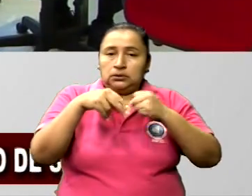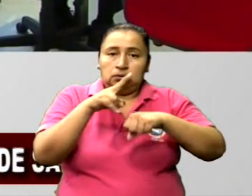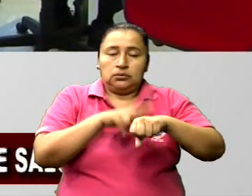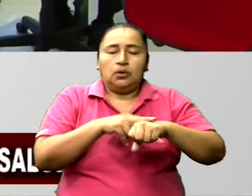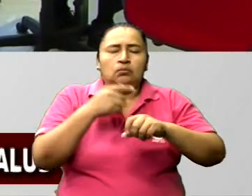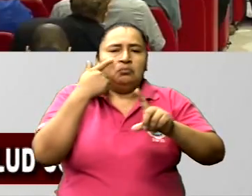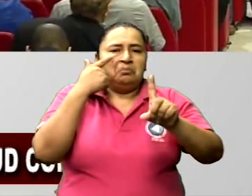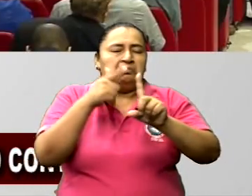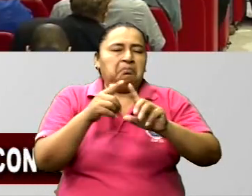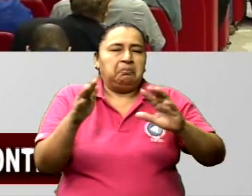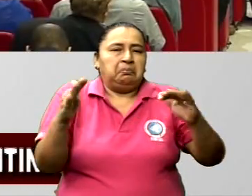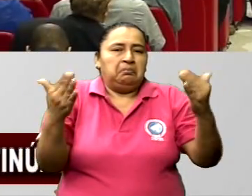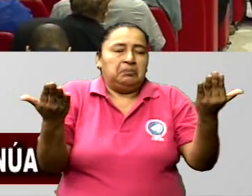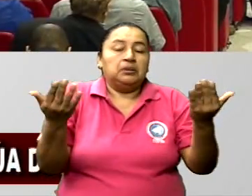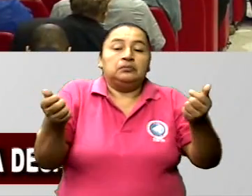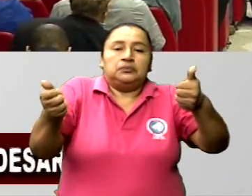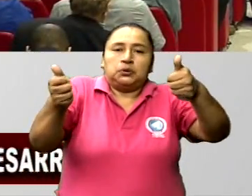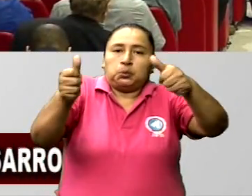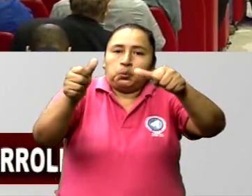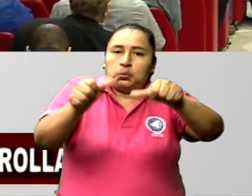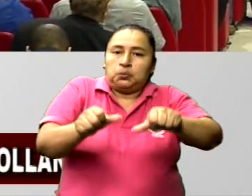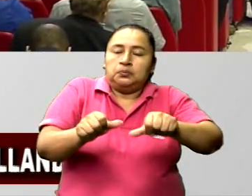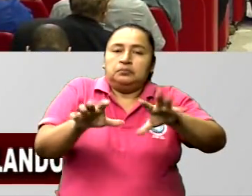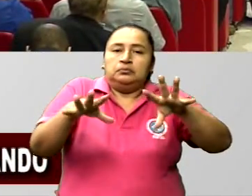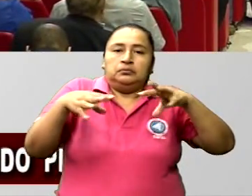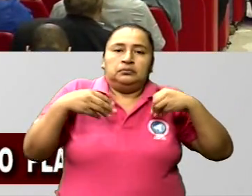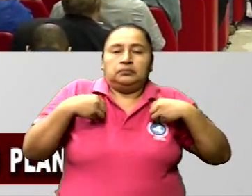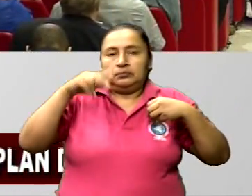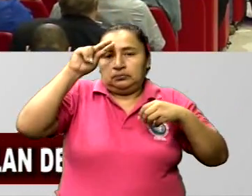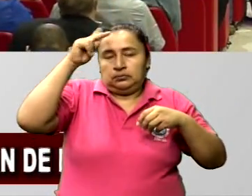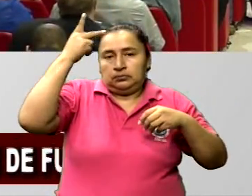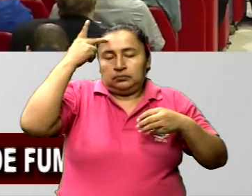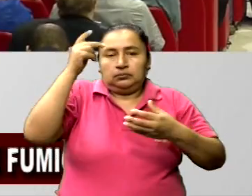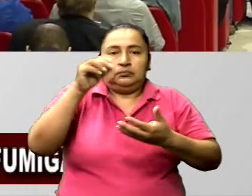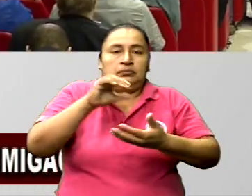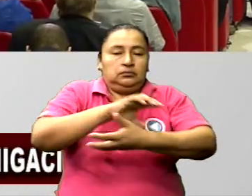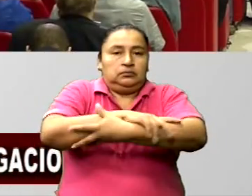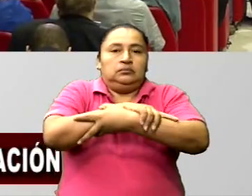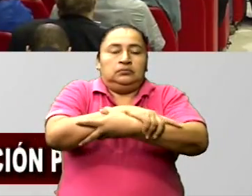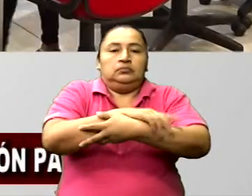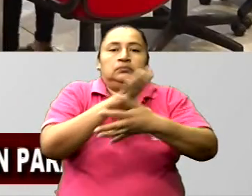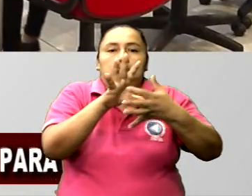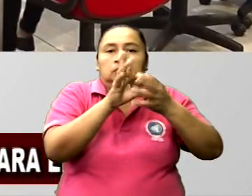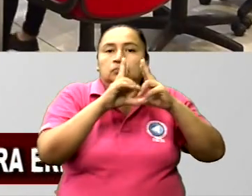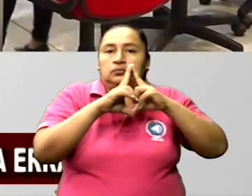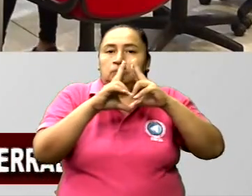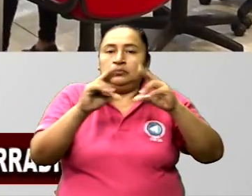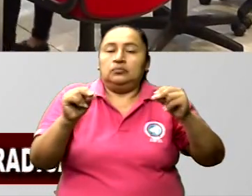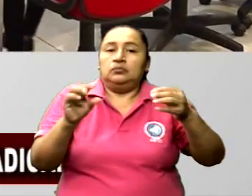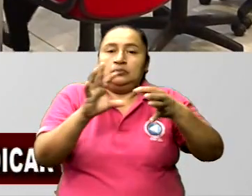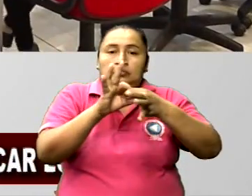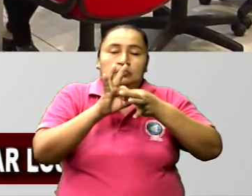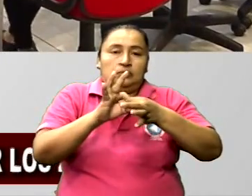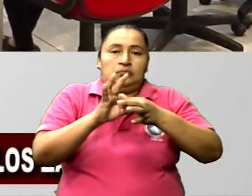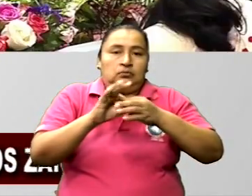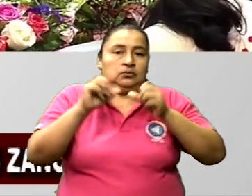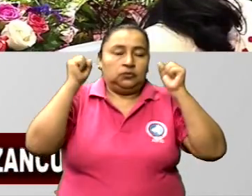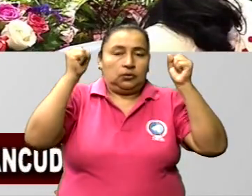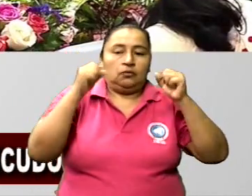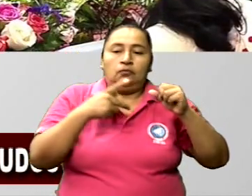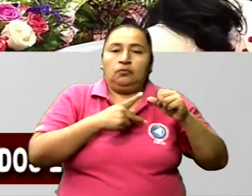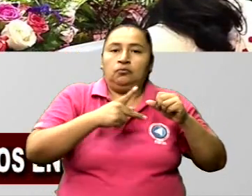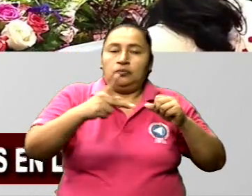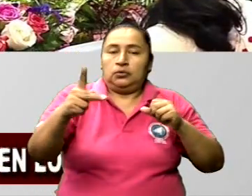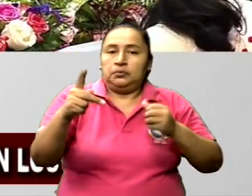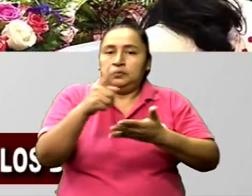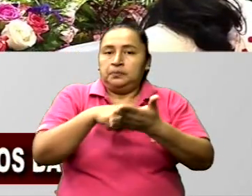de aprobar la política de la Alianza Unida Nicaragua Triunfa para las próximas